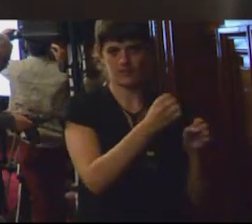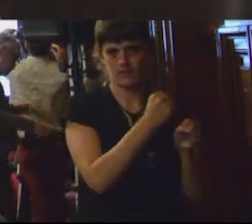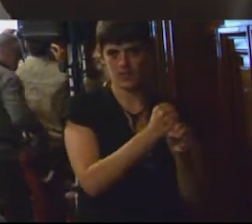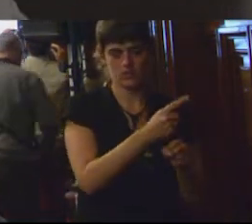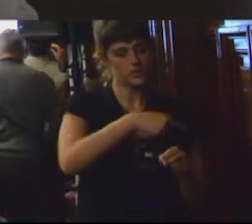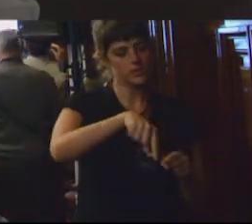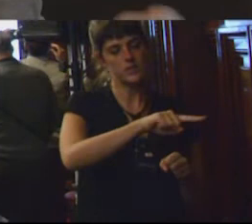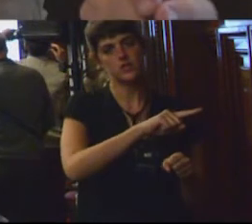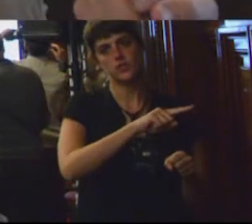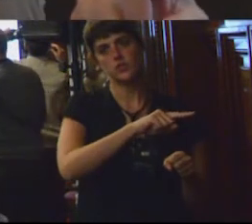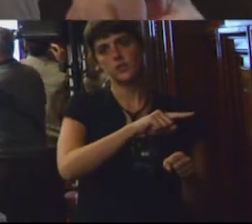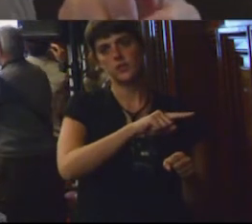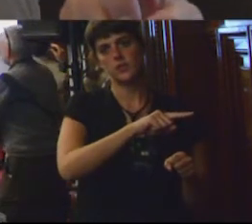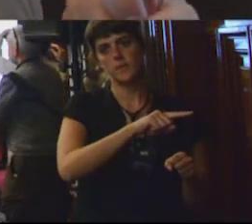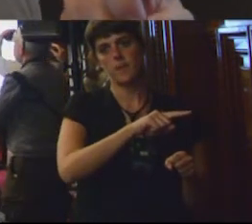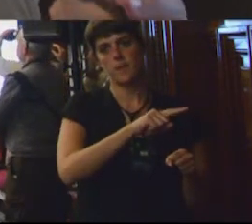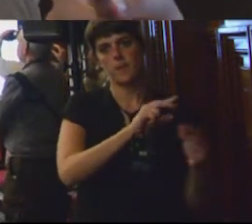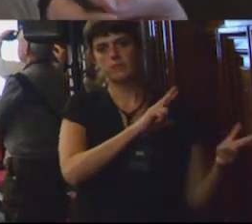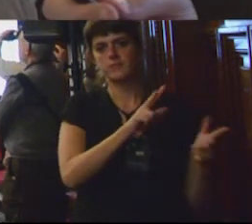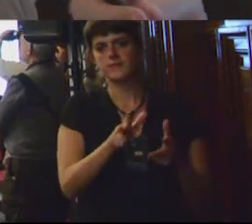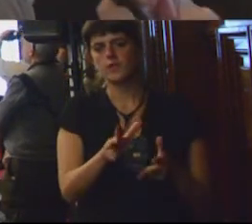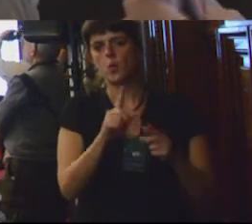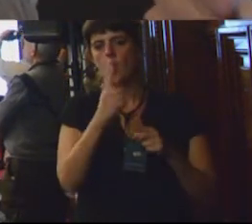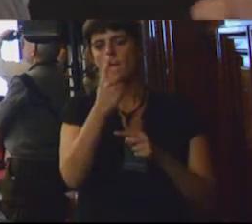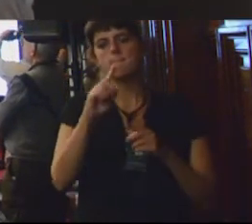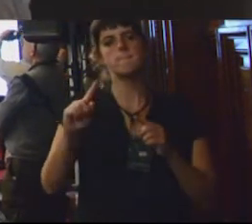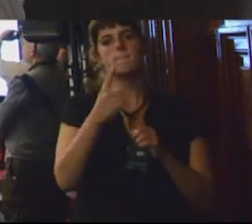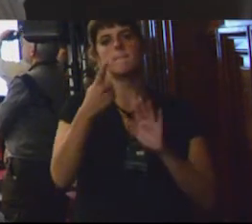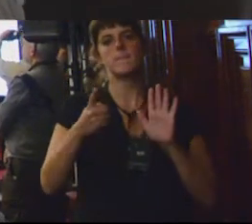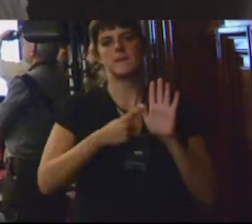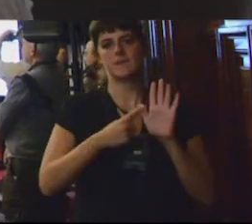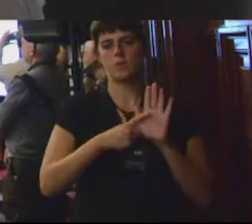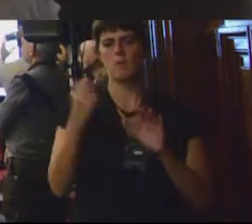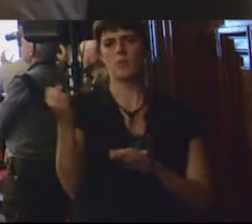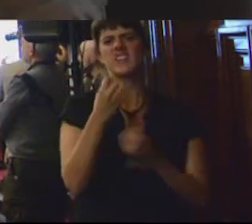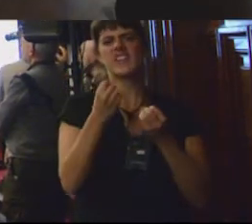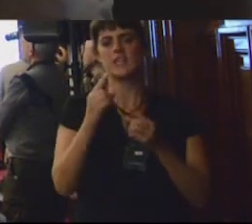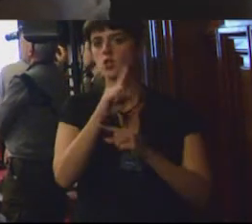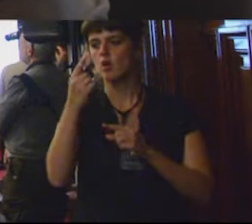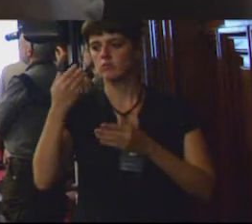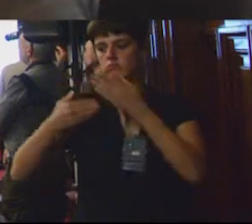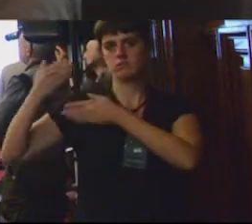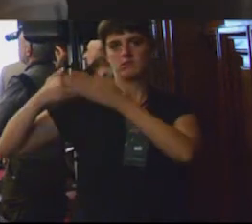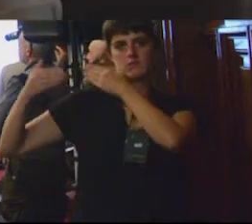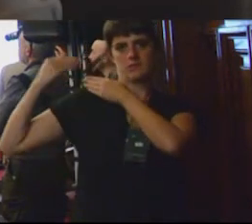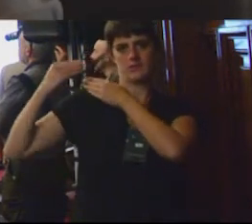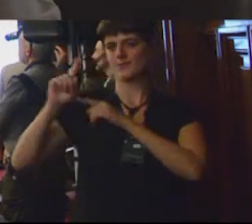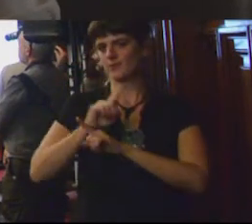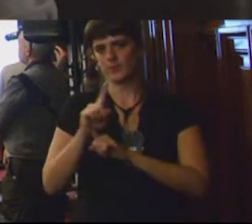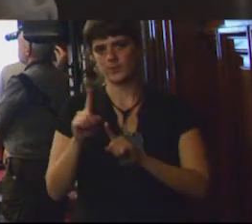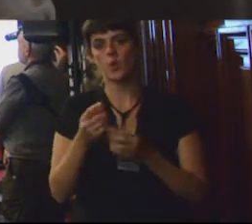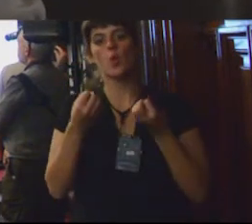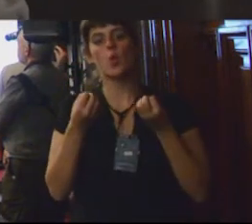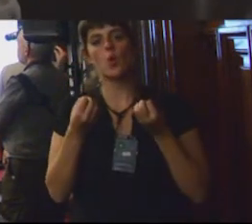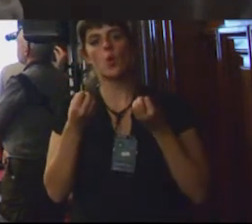que es importante, el principio de no regresividad. ¿Cómo se evalúa por